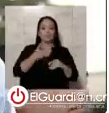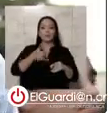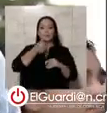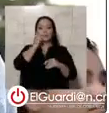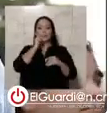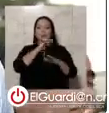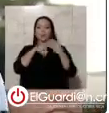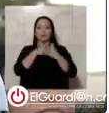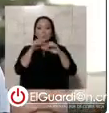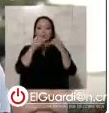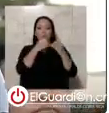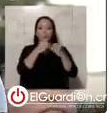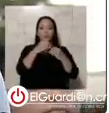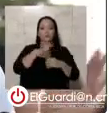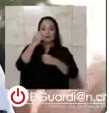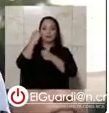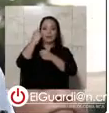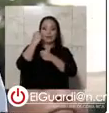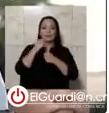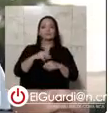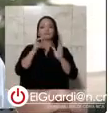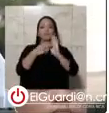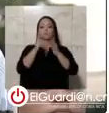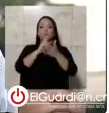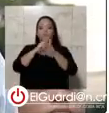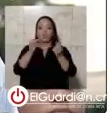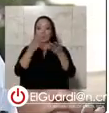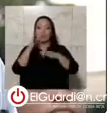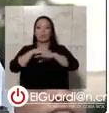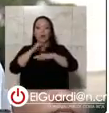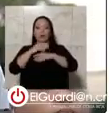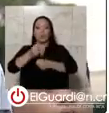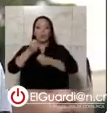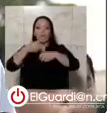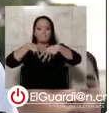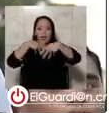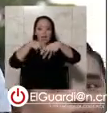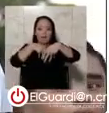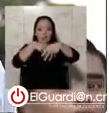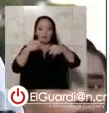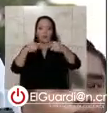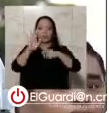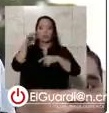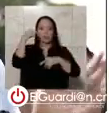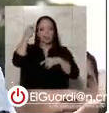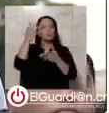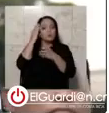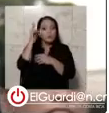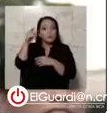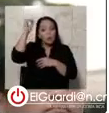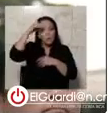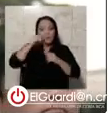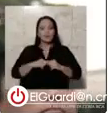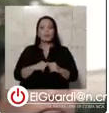prácticamente todas las organizaciones sindicales del país y representantes de las universidades públicas convocaron una gran marcha, esto en contra de su gobierno. Yo quisiera saber sus impresiones,